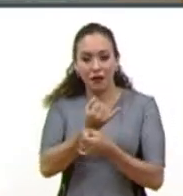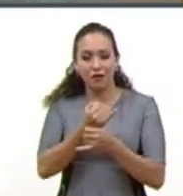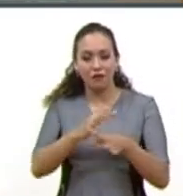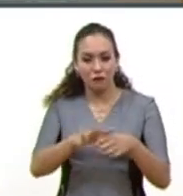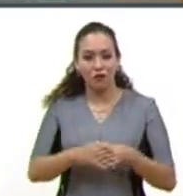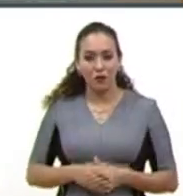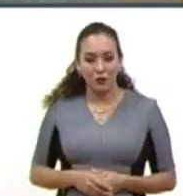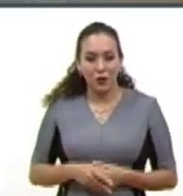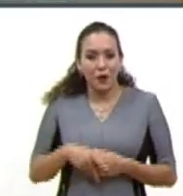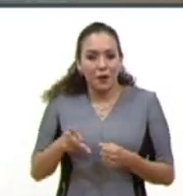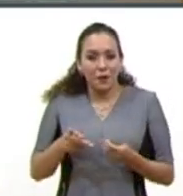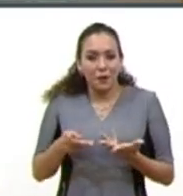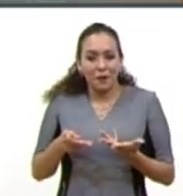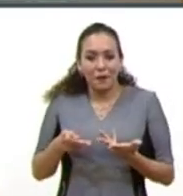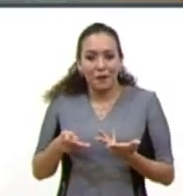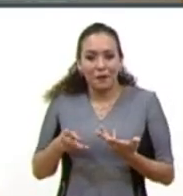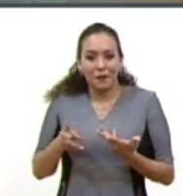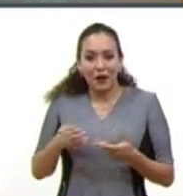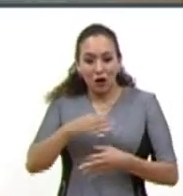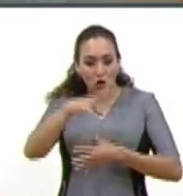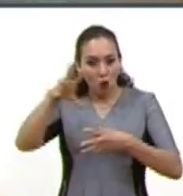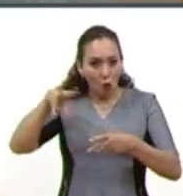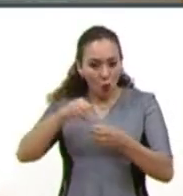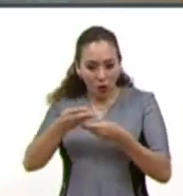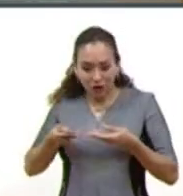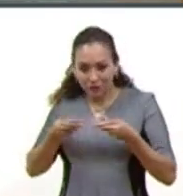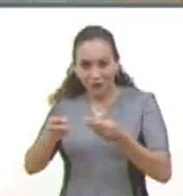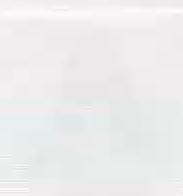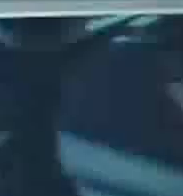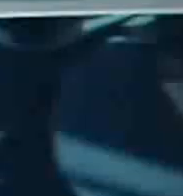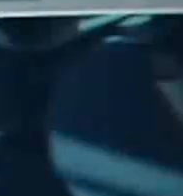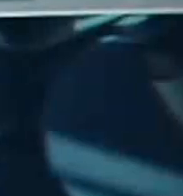Consejo Local, pero no así en los 37 consejos distritales.